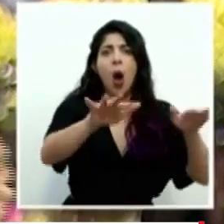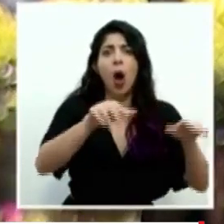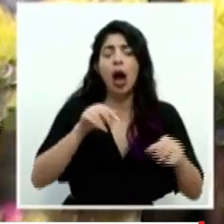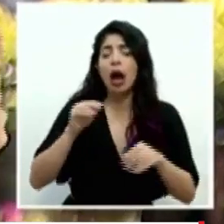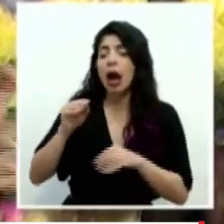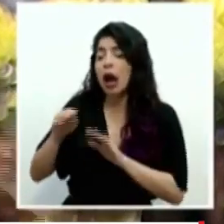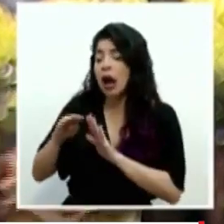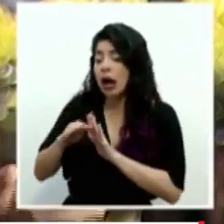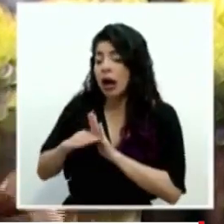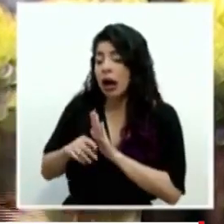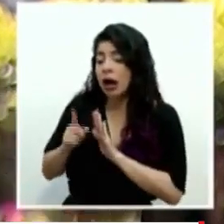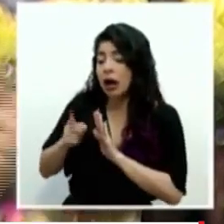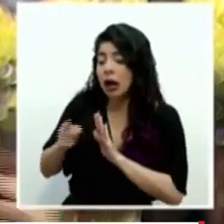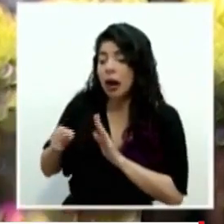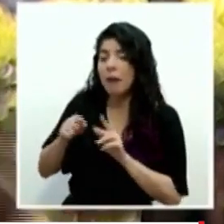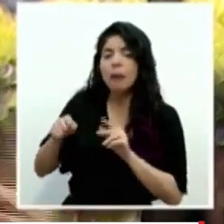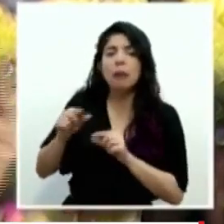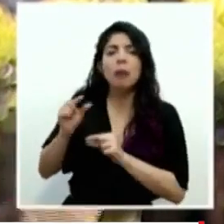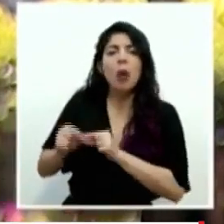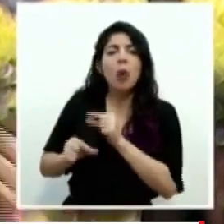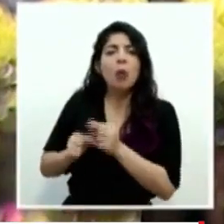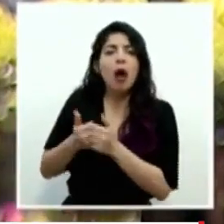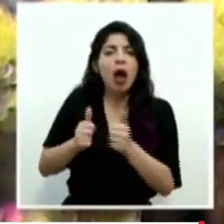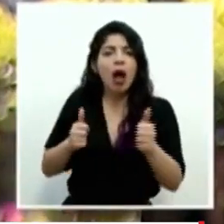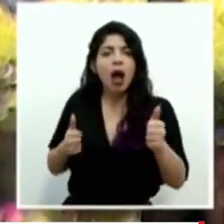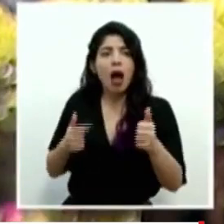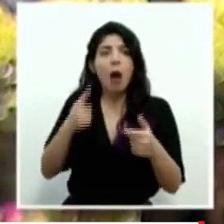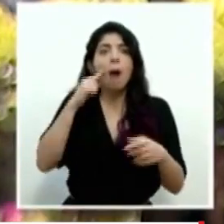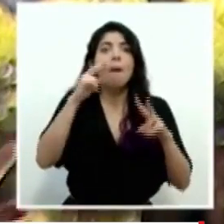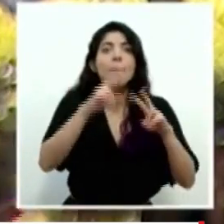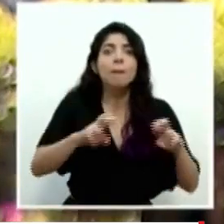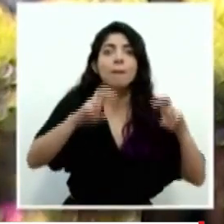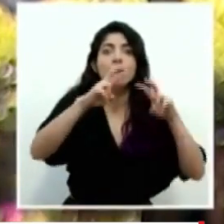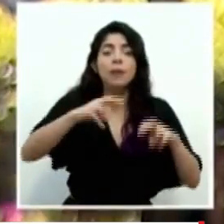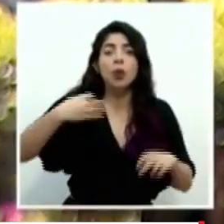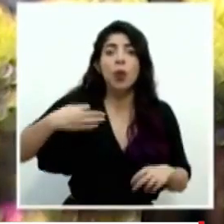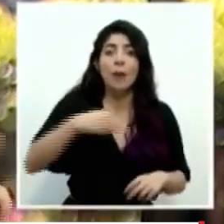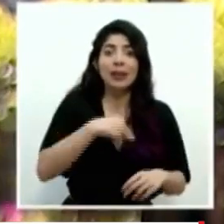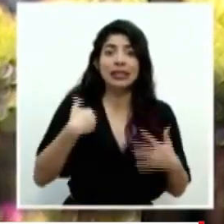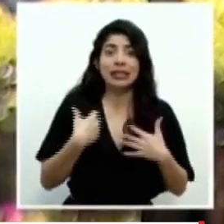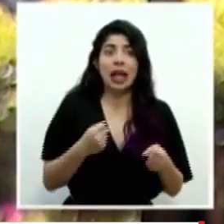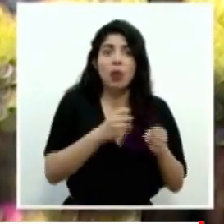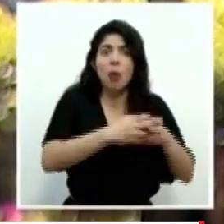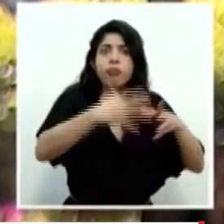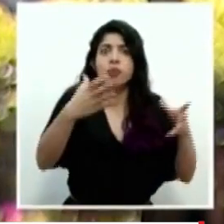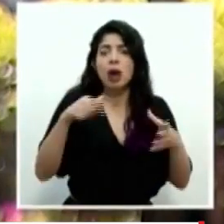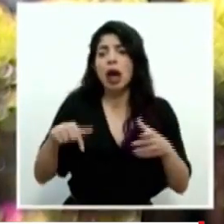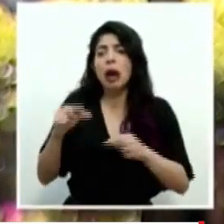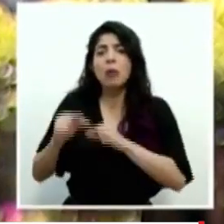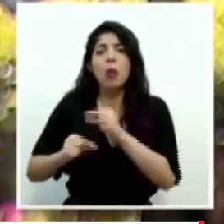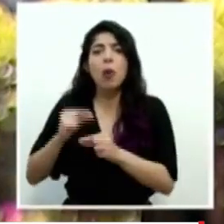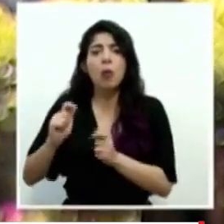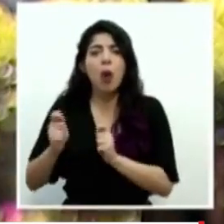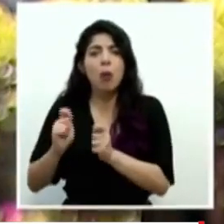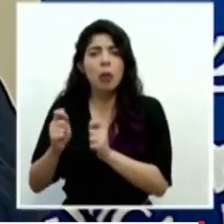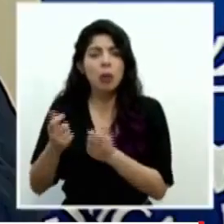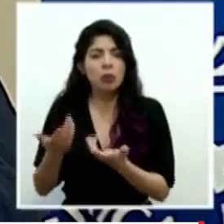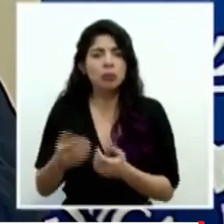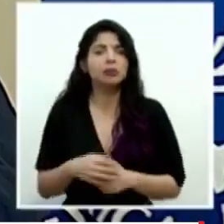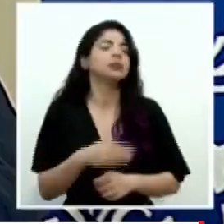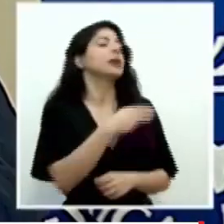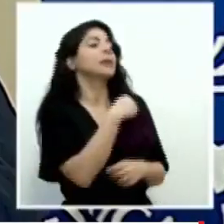contagio y el grado de positividad de las pruebas diarias que está haciendo el Ministerio de Salud. Esa sería mi consulta. Ministro de